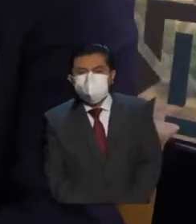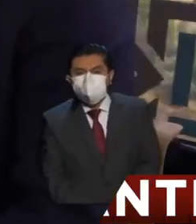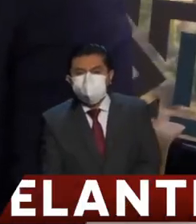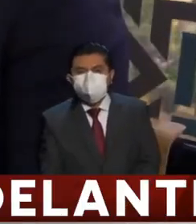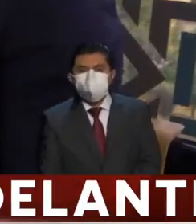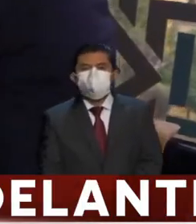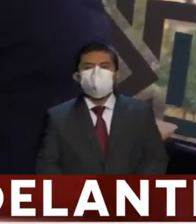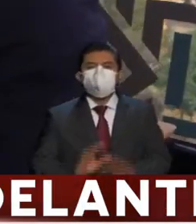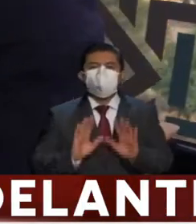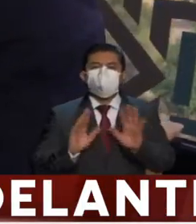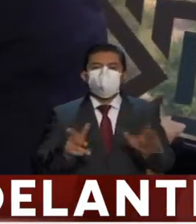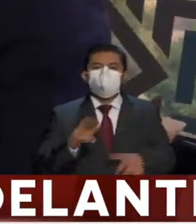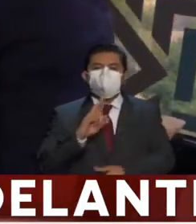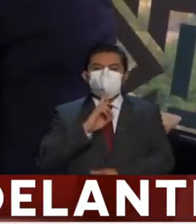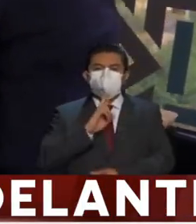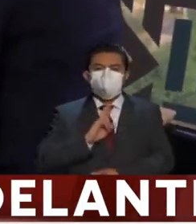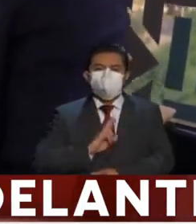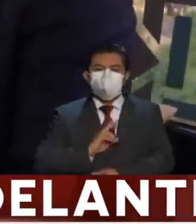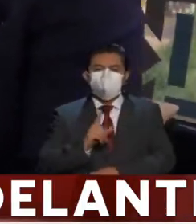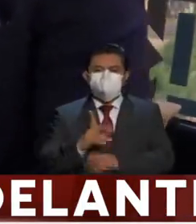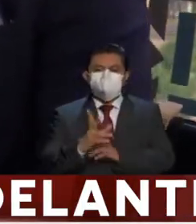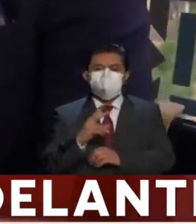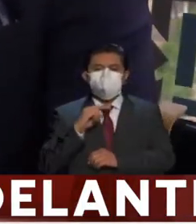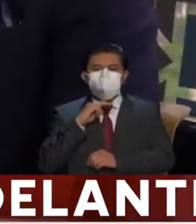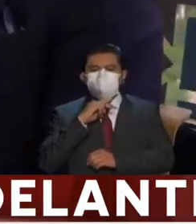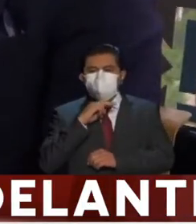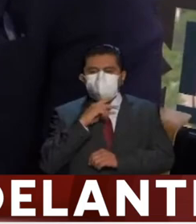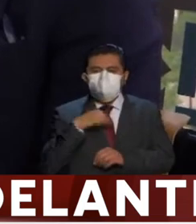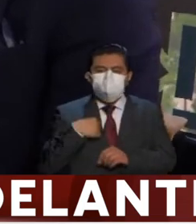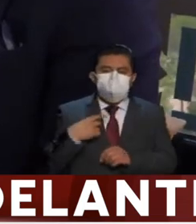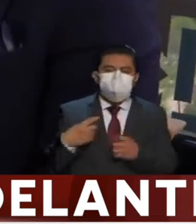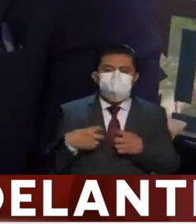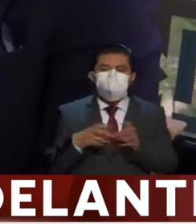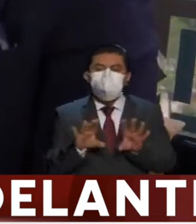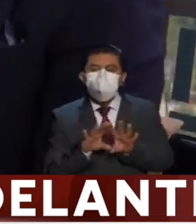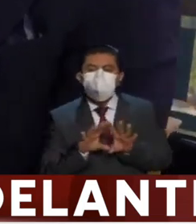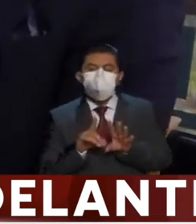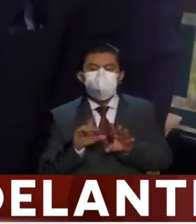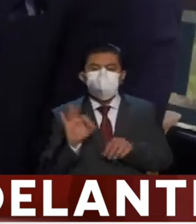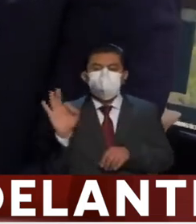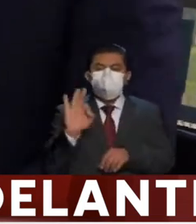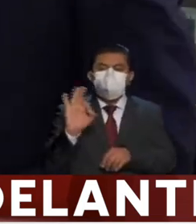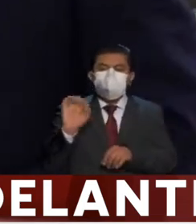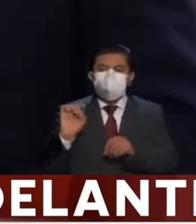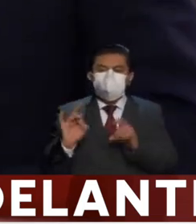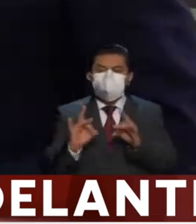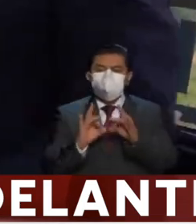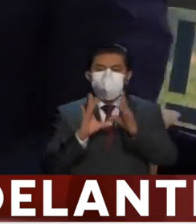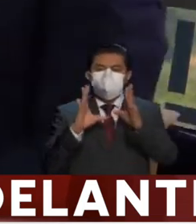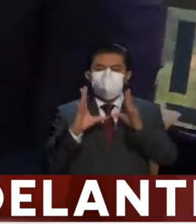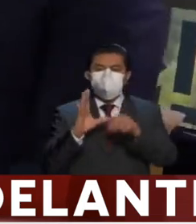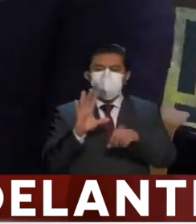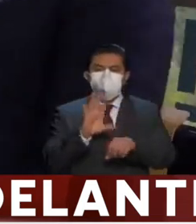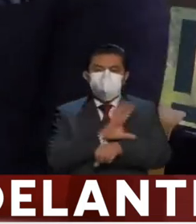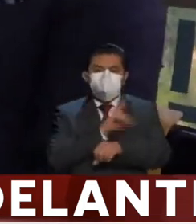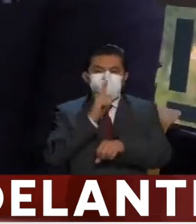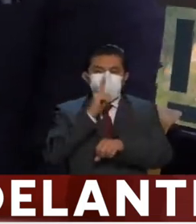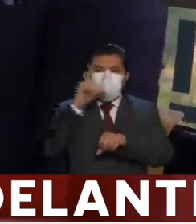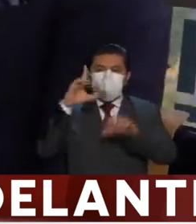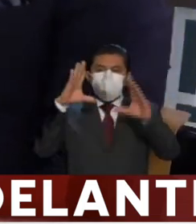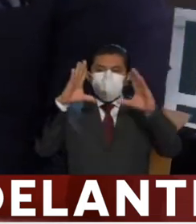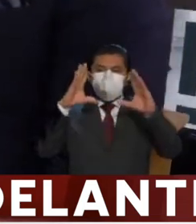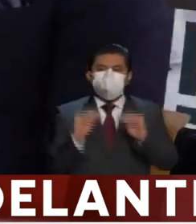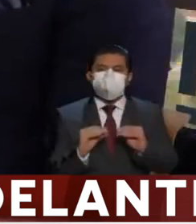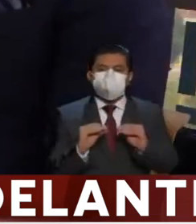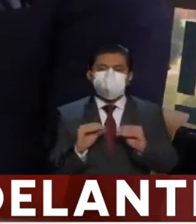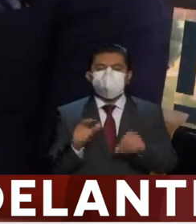ya nos respondiste también con esta otra preocupación, que era qué pasaba si se iba la luz. Y otro tema,